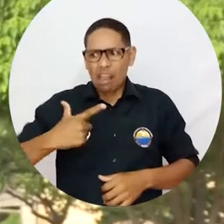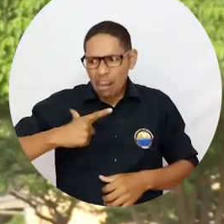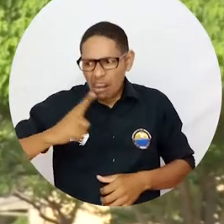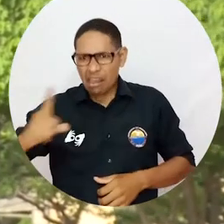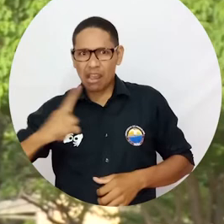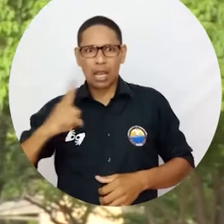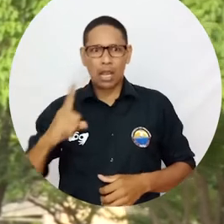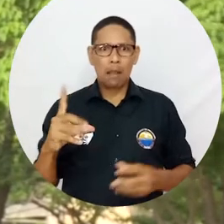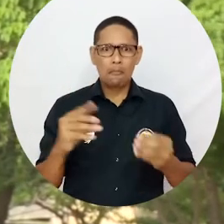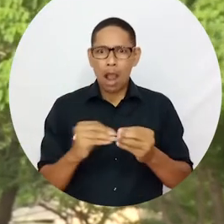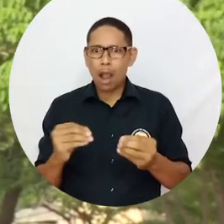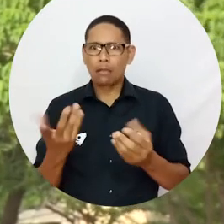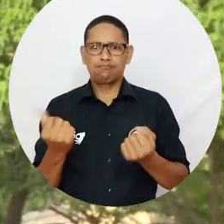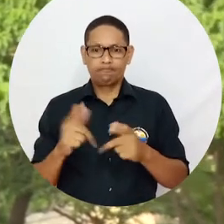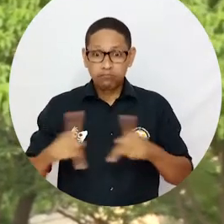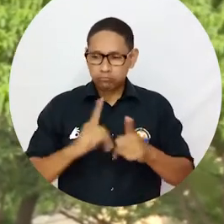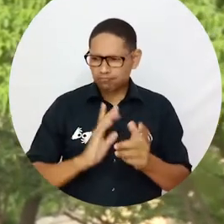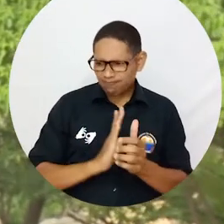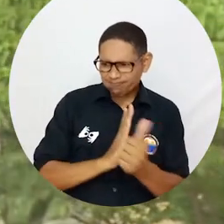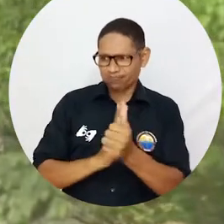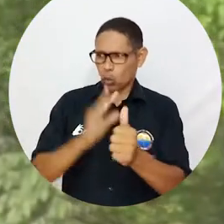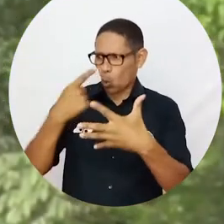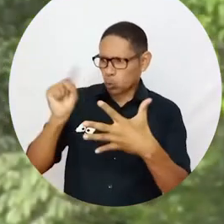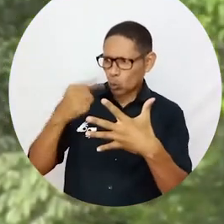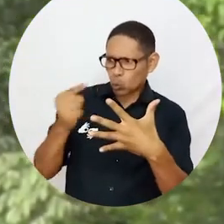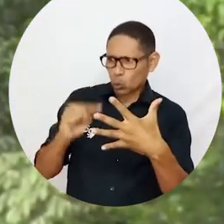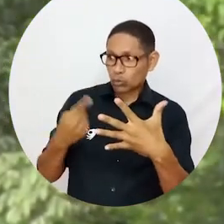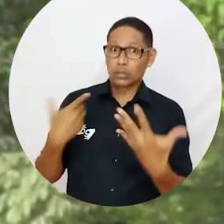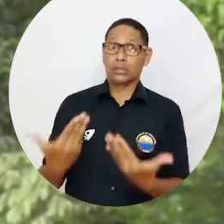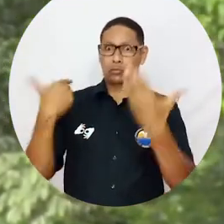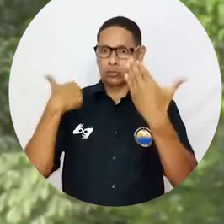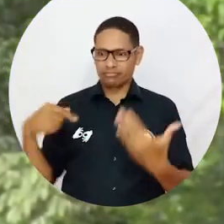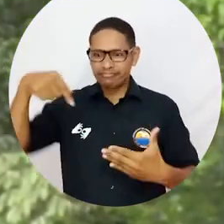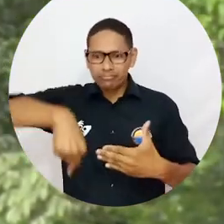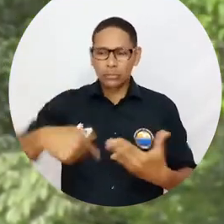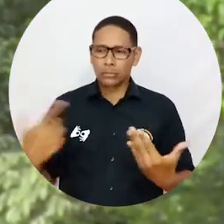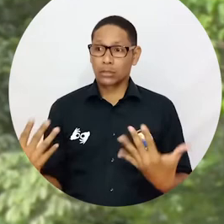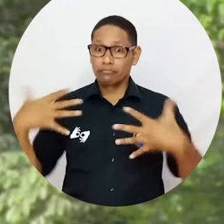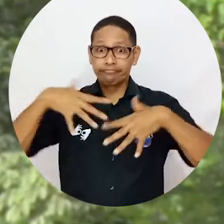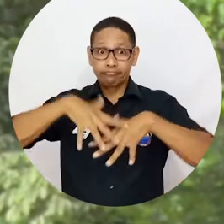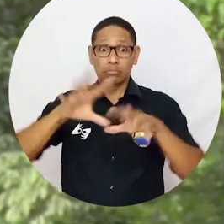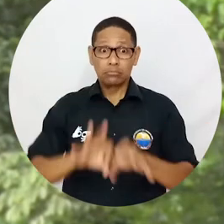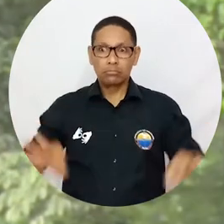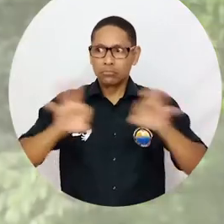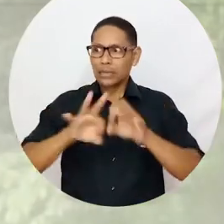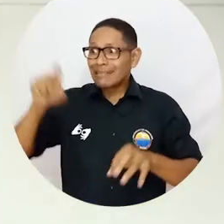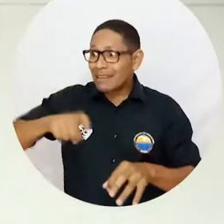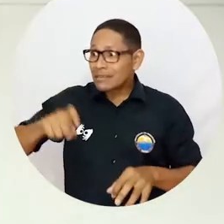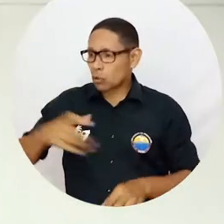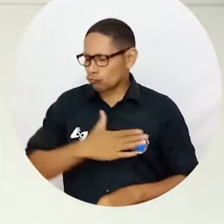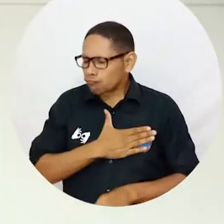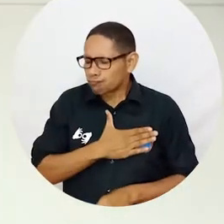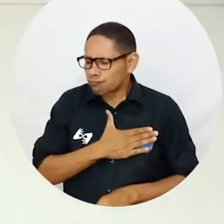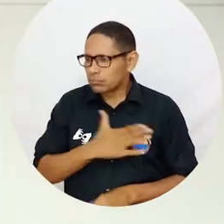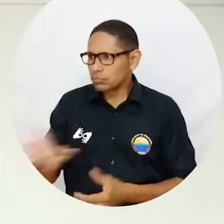poder potencializar personas que tengan habilidades diferentes. Esto es un lugar seguro para que ustedes puedan venir y recurrir a nosotros. Dentro de